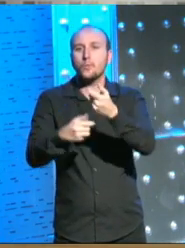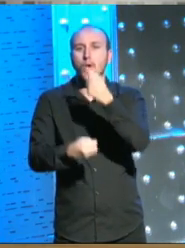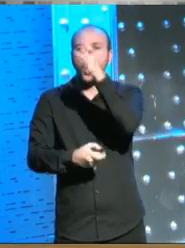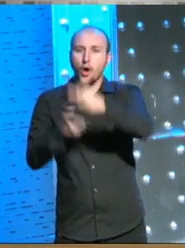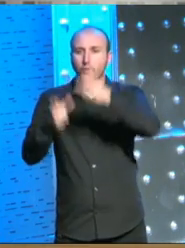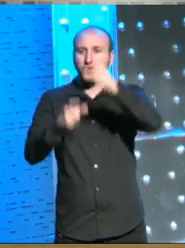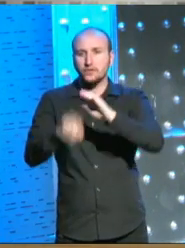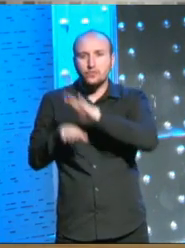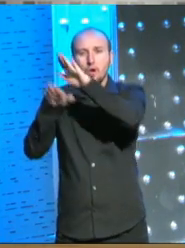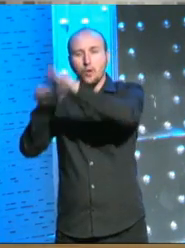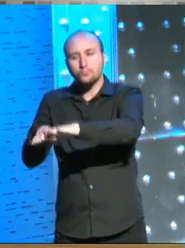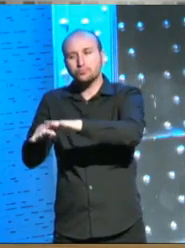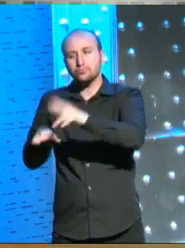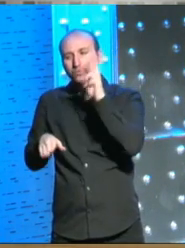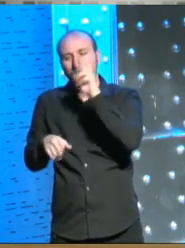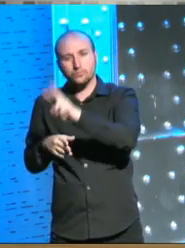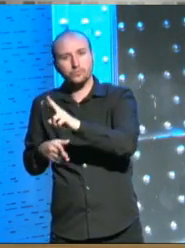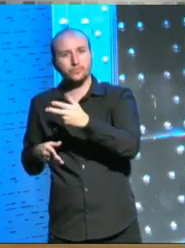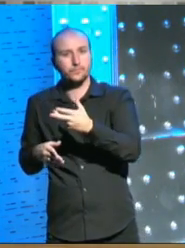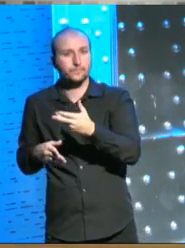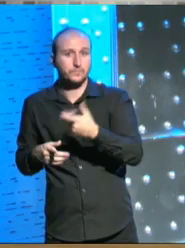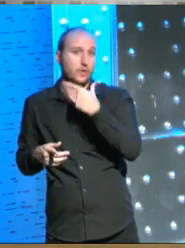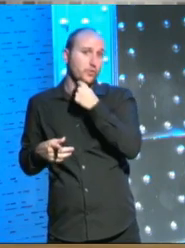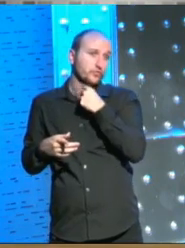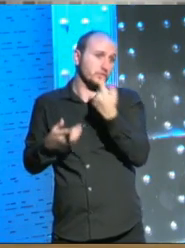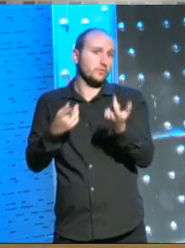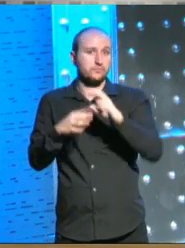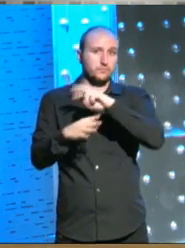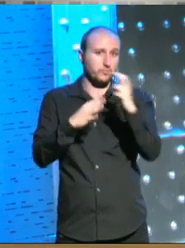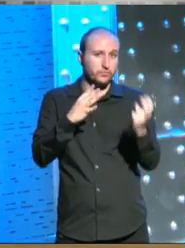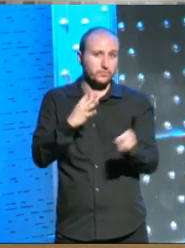saben, Cousteau, el comandante de Cousteau, etcétera, etcétera, ¿no?